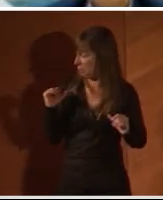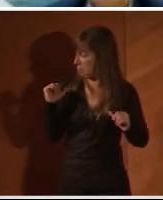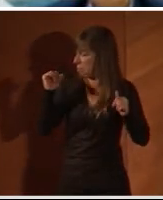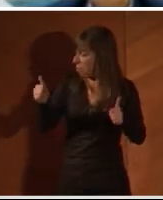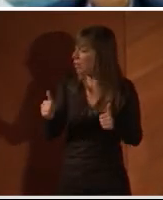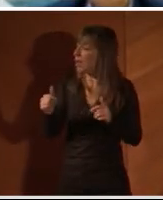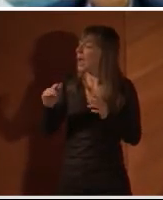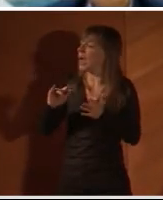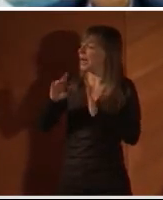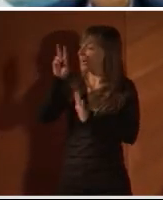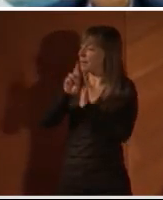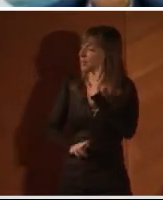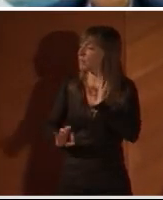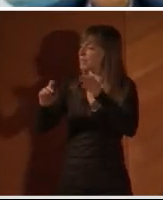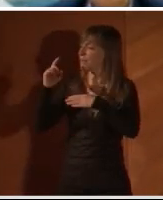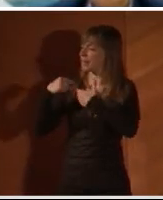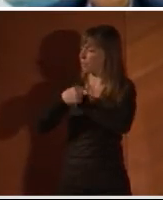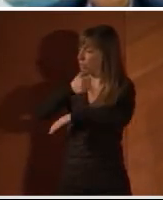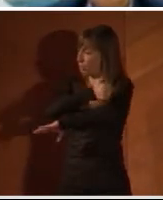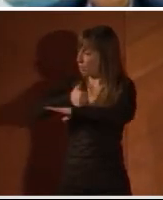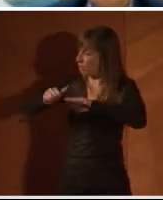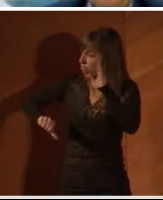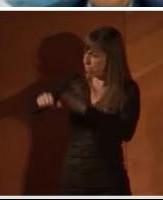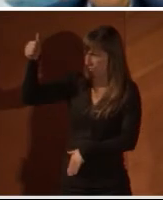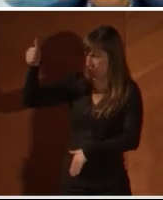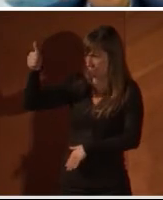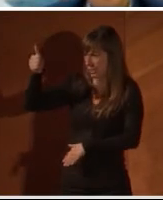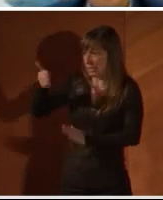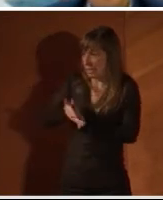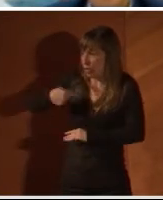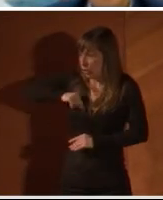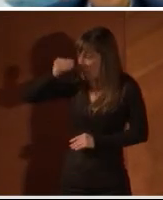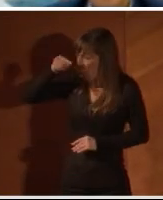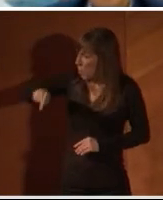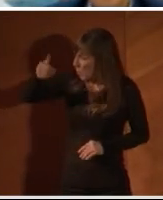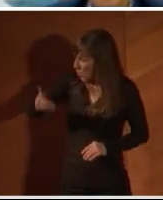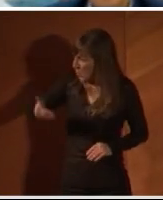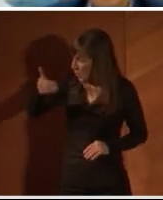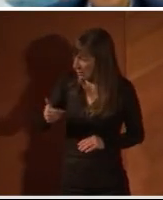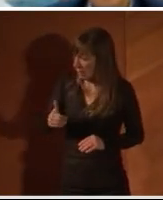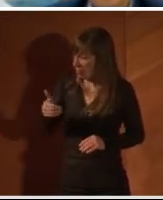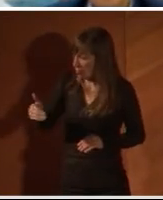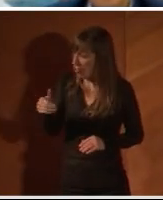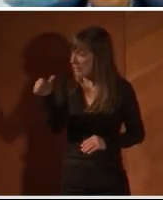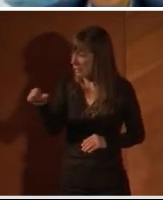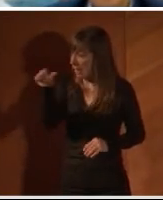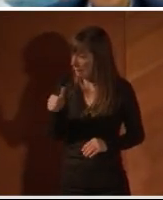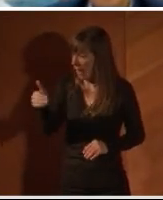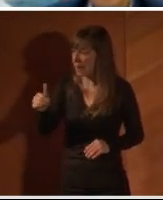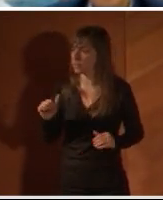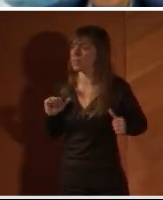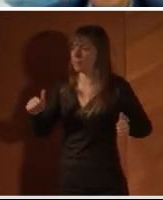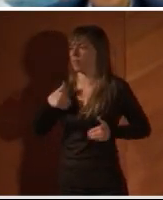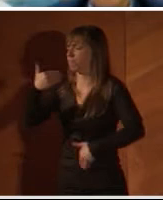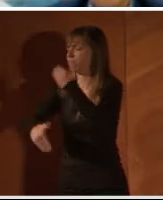reglamento de participación ciudadana que pensamos que es uno de los más ambiciosos y que ya prácticamente vamos a poner en marcha en las próximas semanas y creemos que